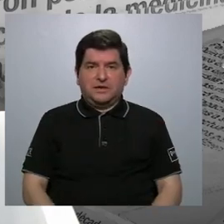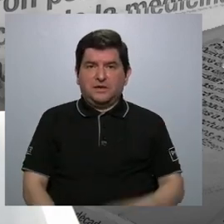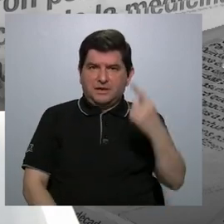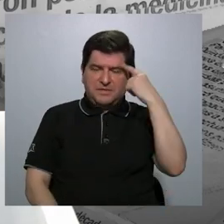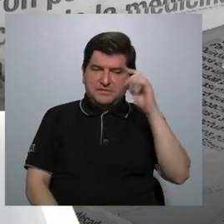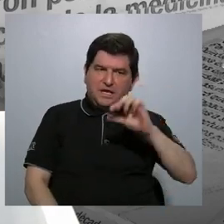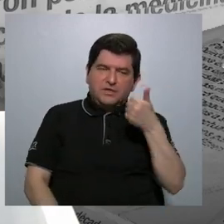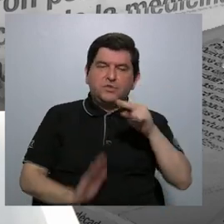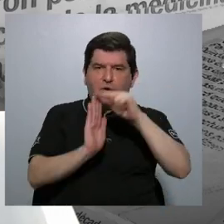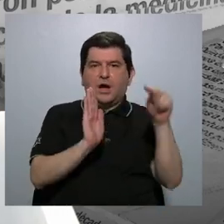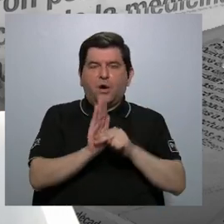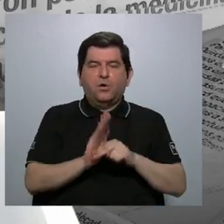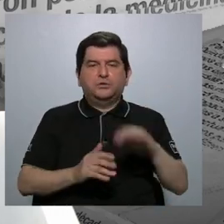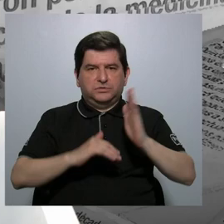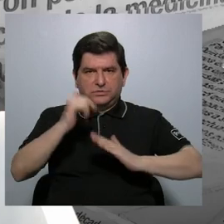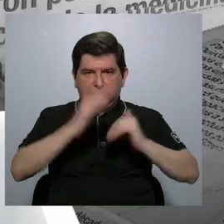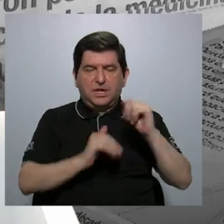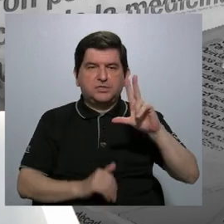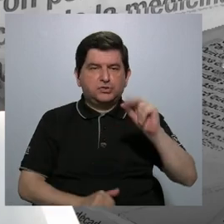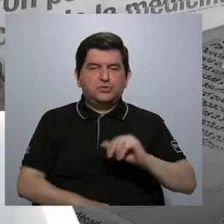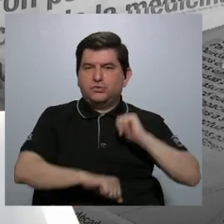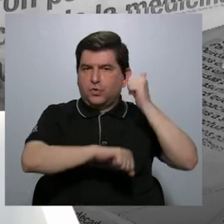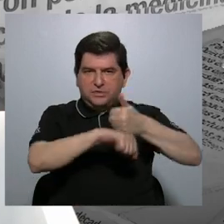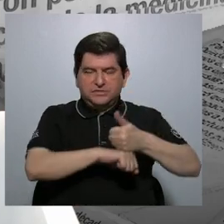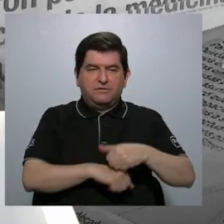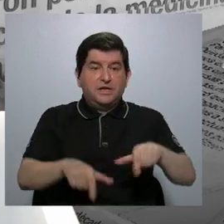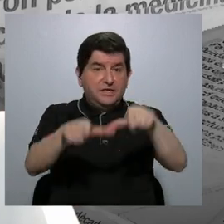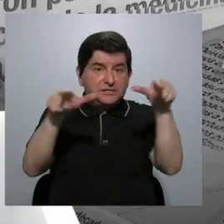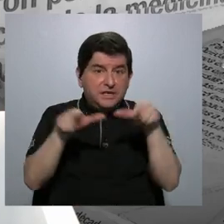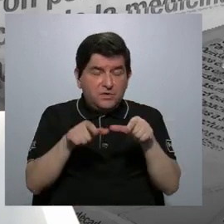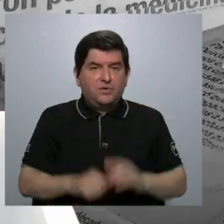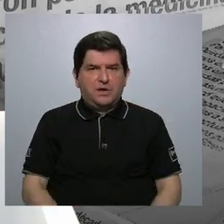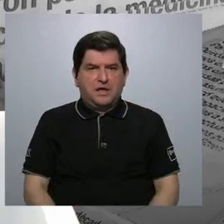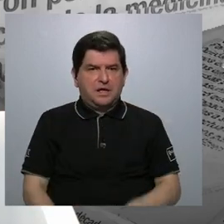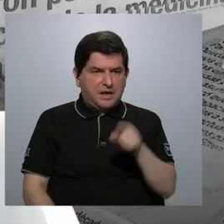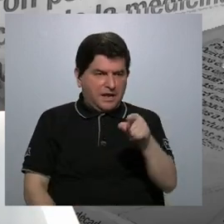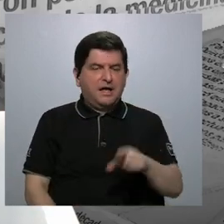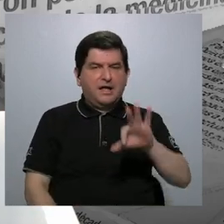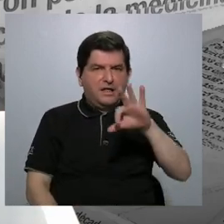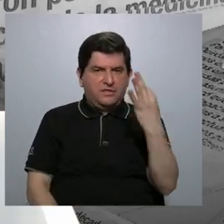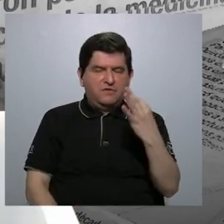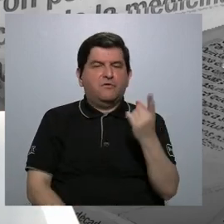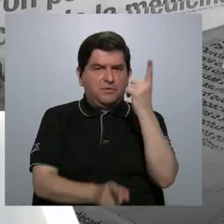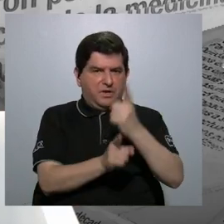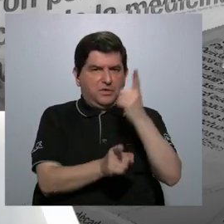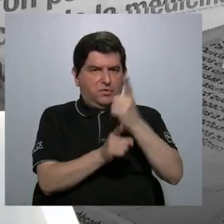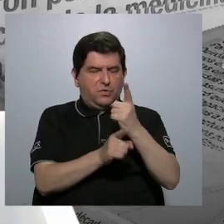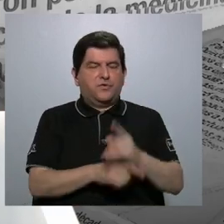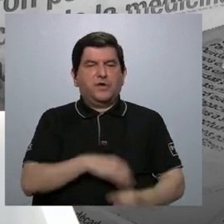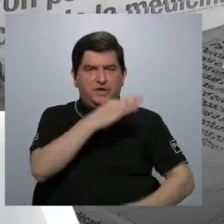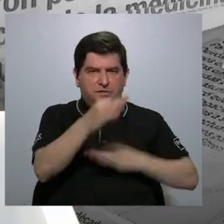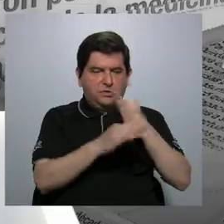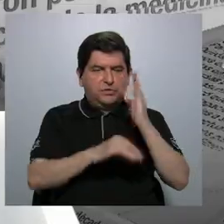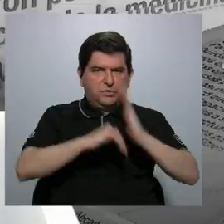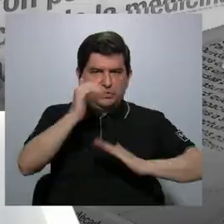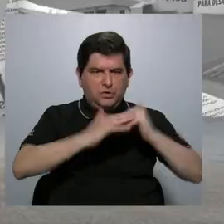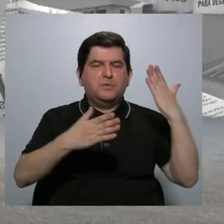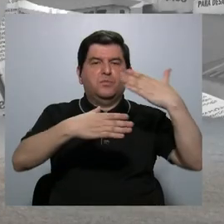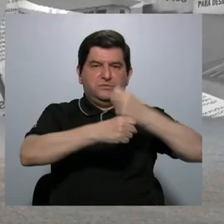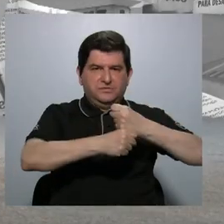a otras normas de construcción que no son las que definen si este terreno es el que está de una manera más idónea para tal tipo de construcción.